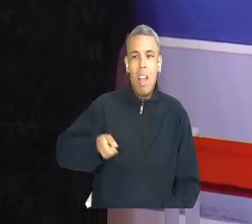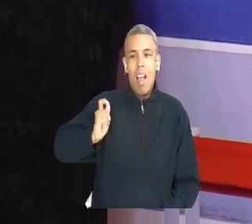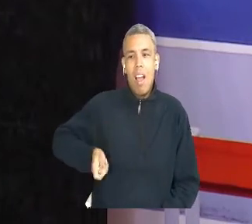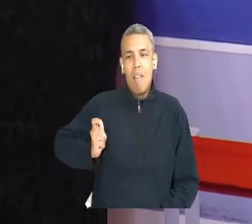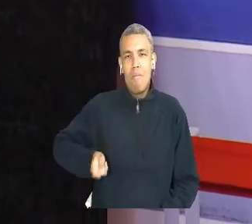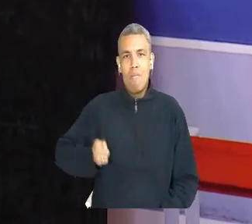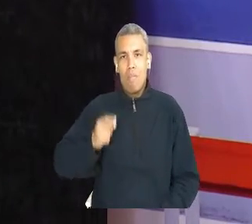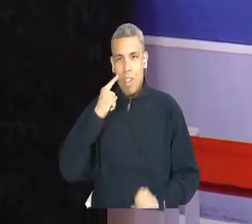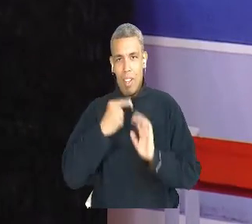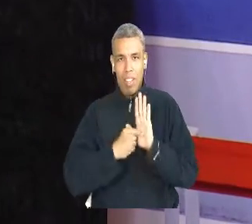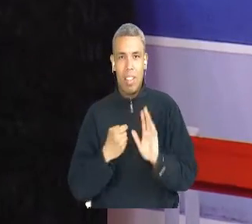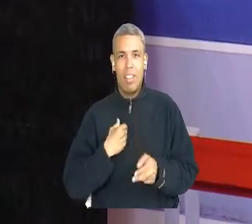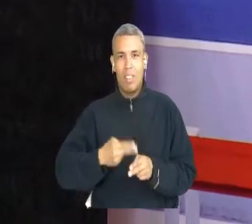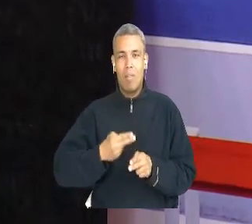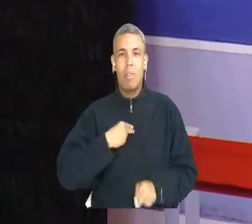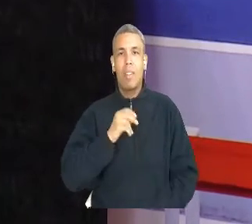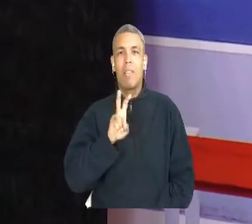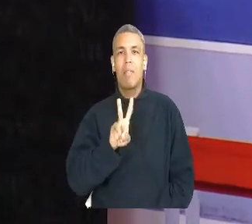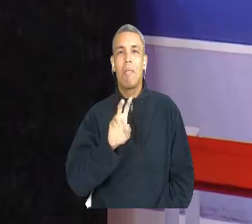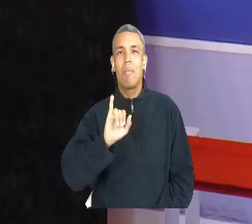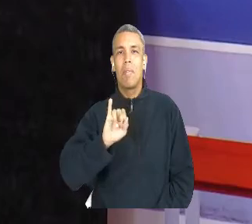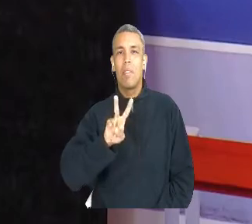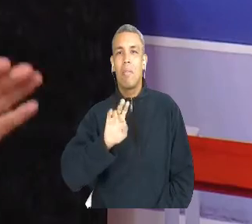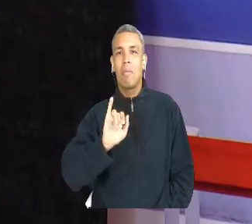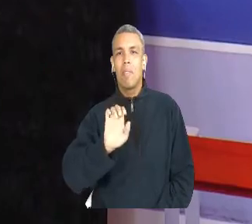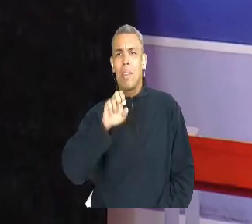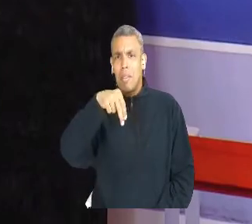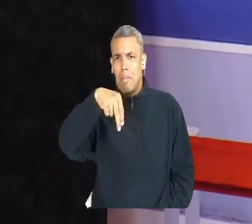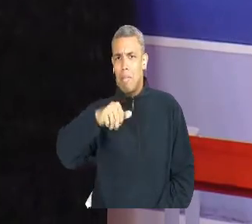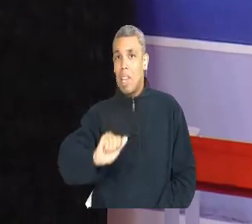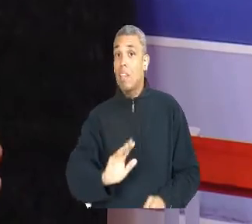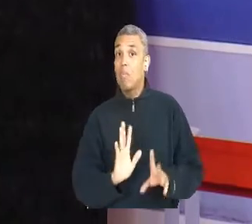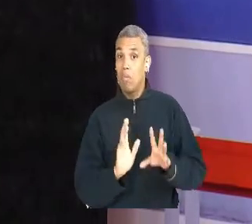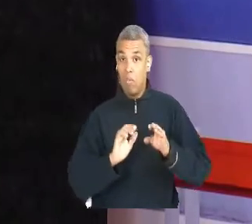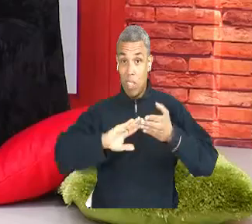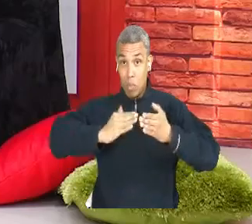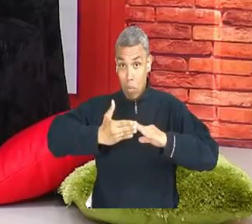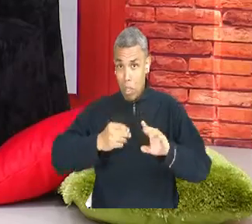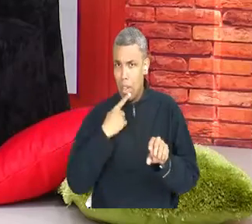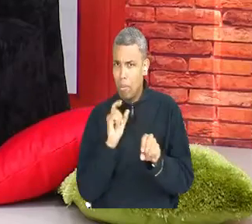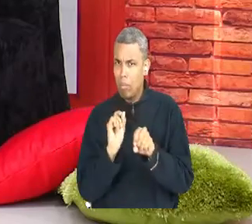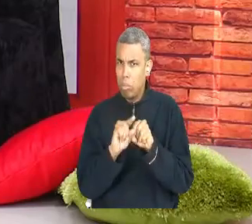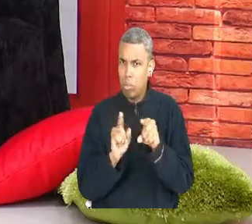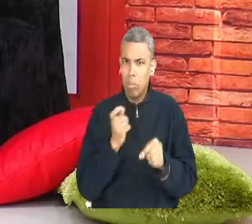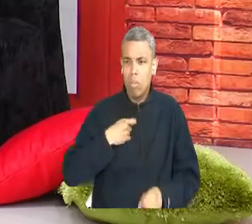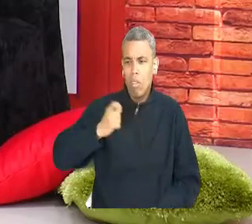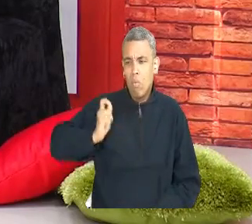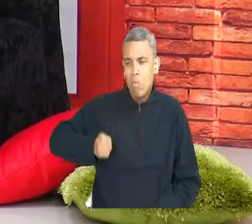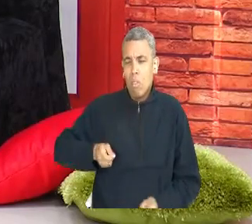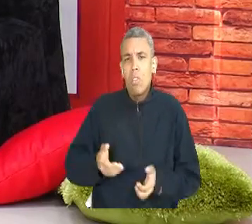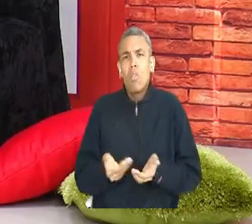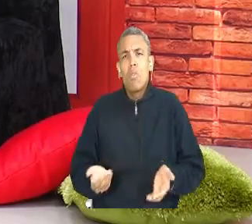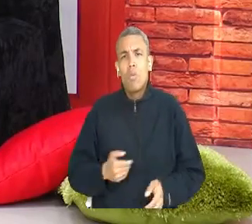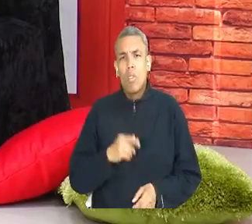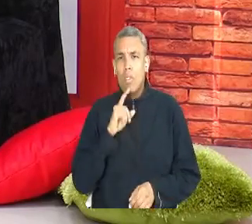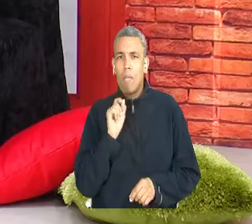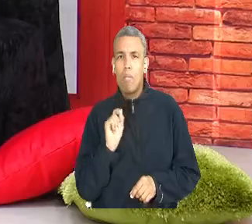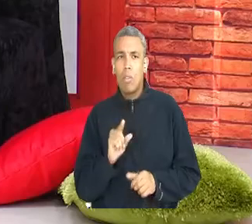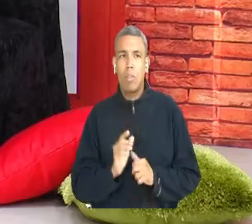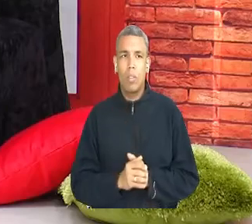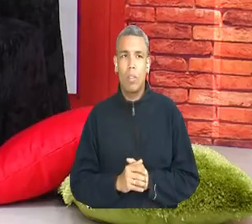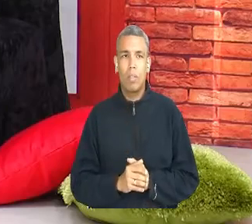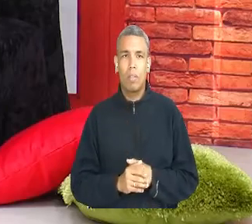betancourt y a quien también nuestros televidentes le tienen preguntas y preguntas e interesantísimas por ejemplo nuestra televidente nos